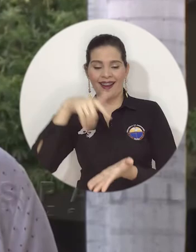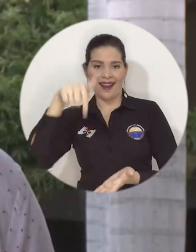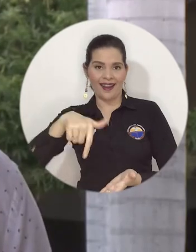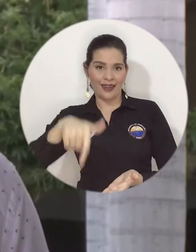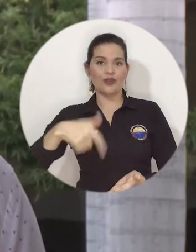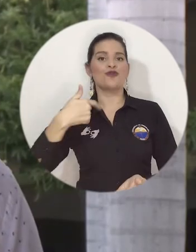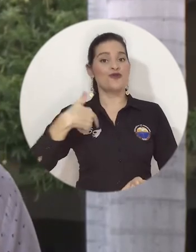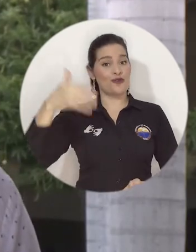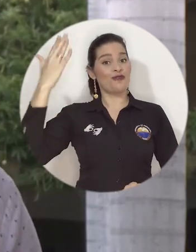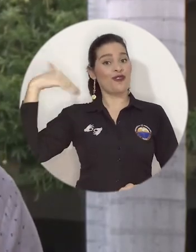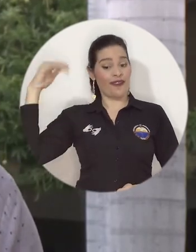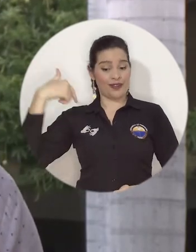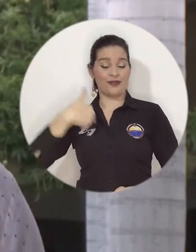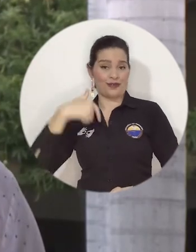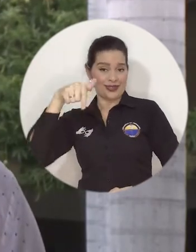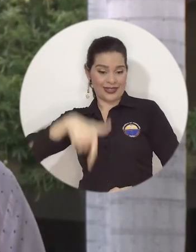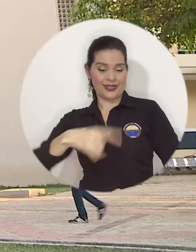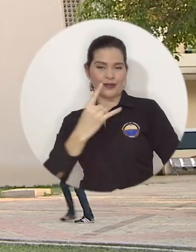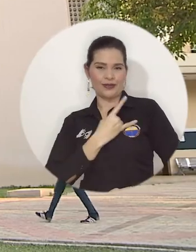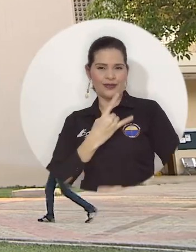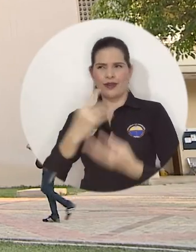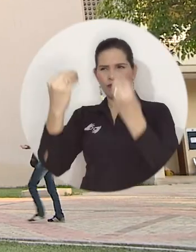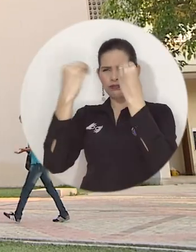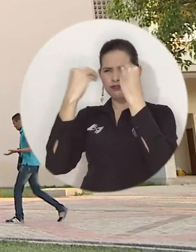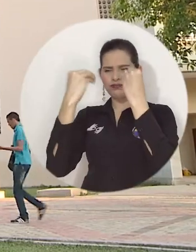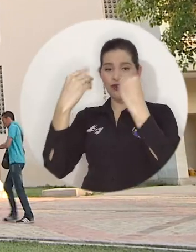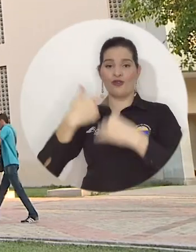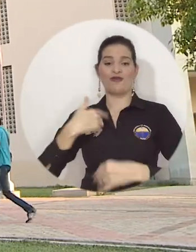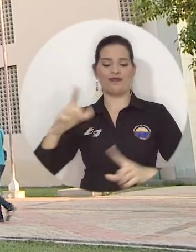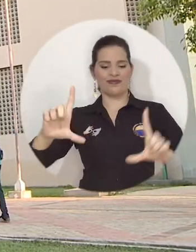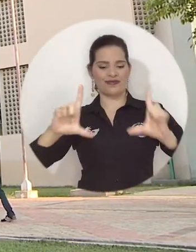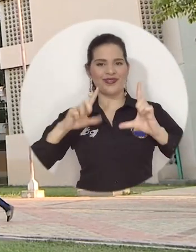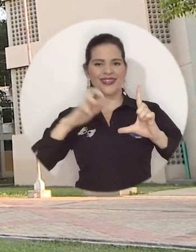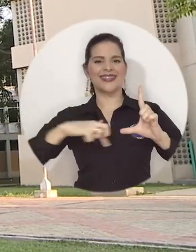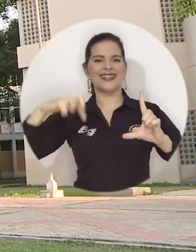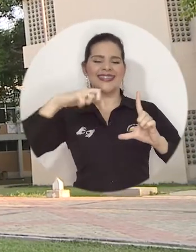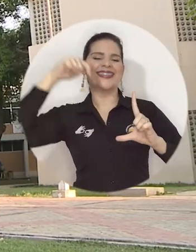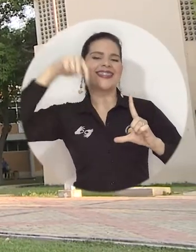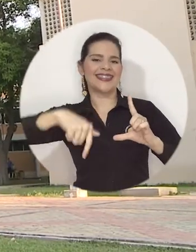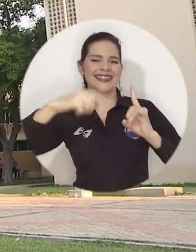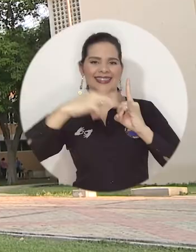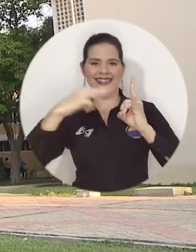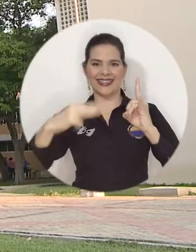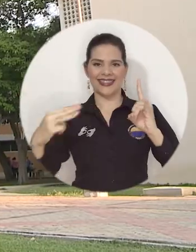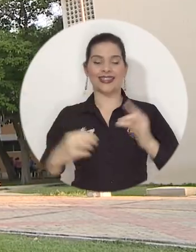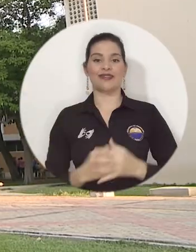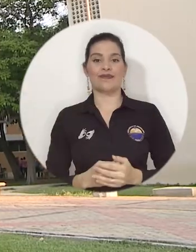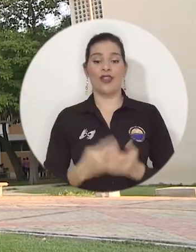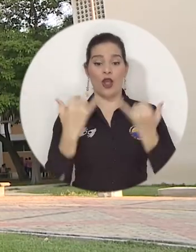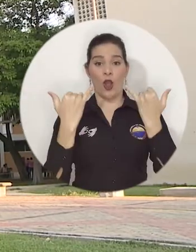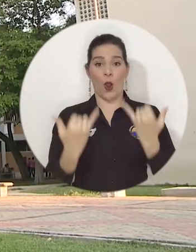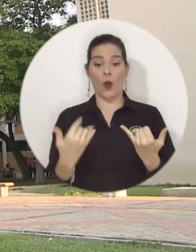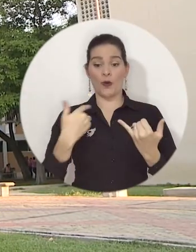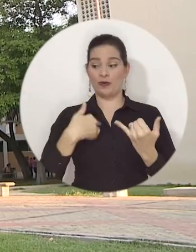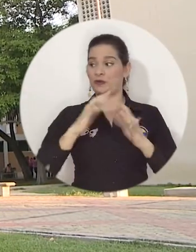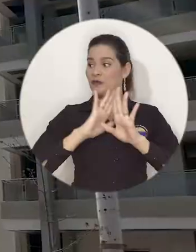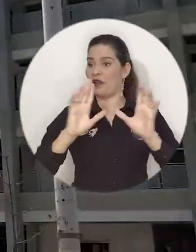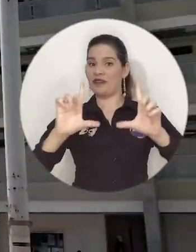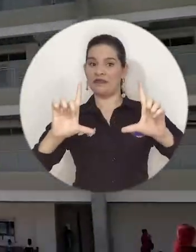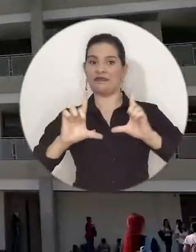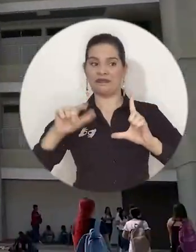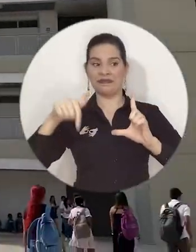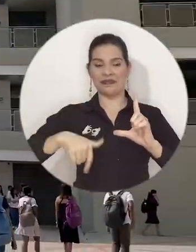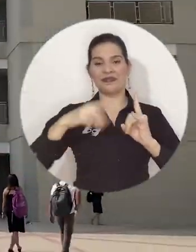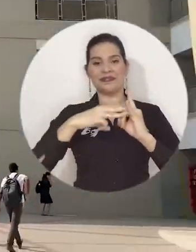donde una vez tuve la oportunidad de formarme y hacerme como profesional, y hoy, siendo un egresado